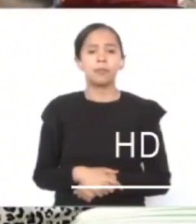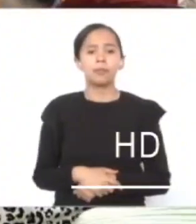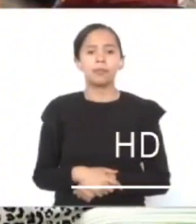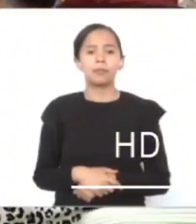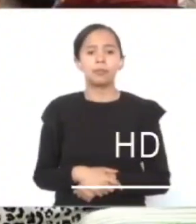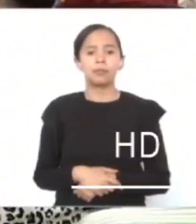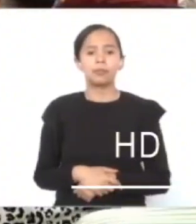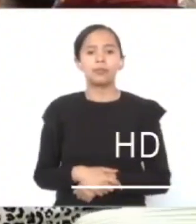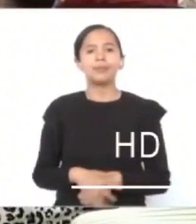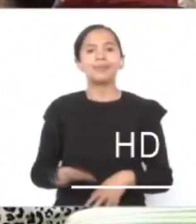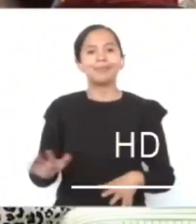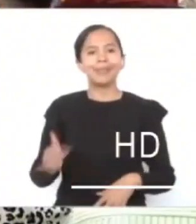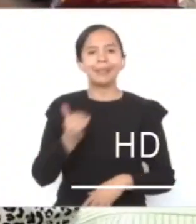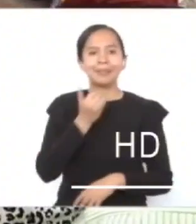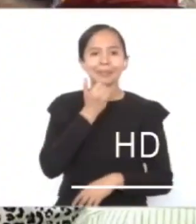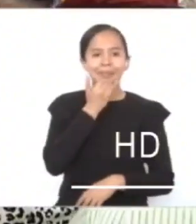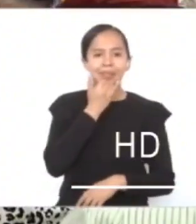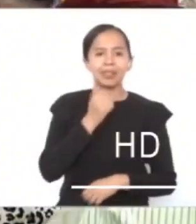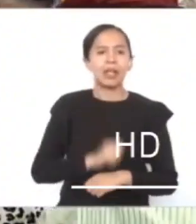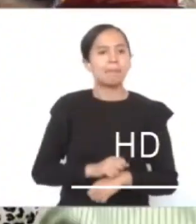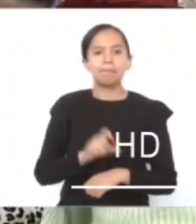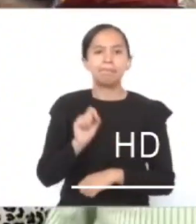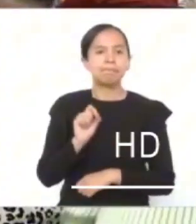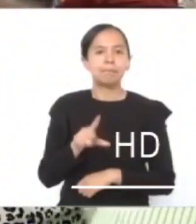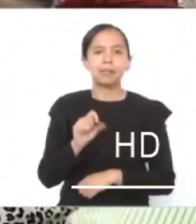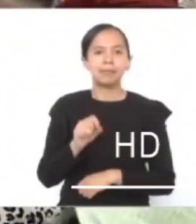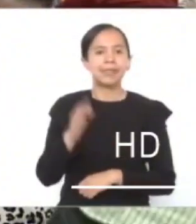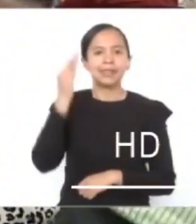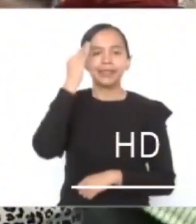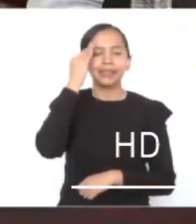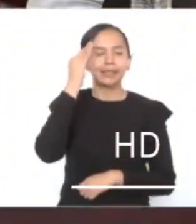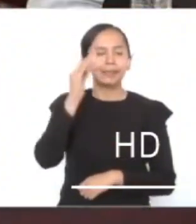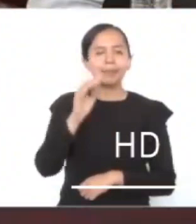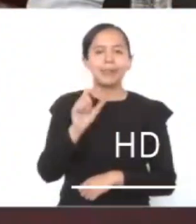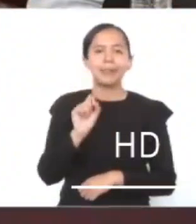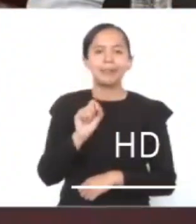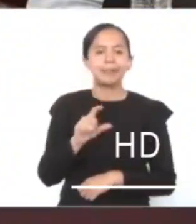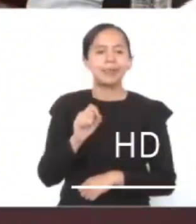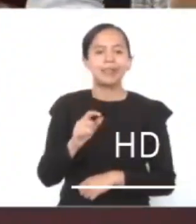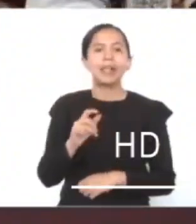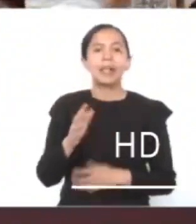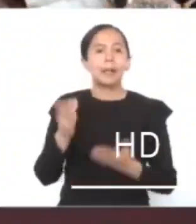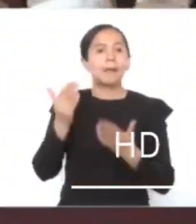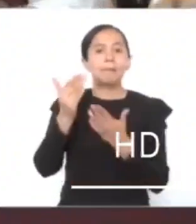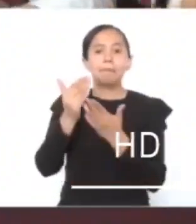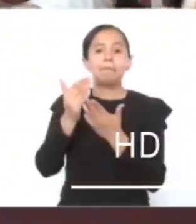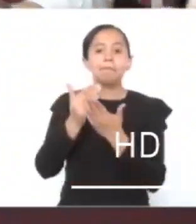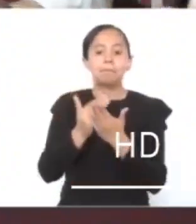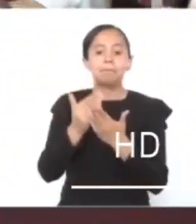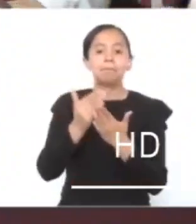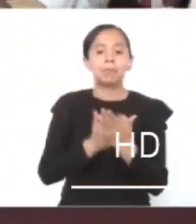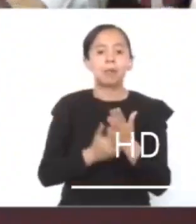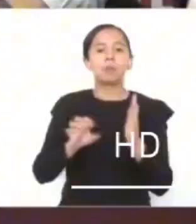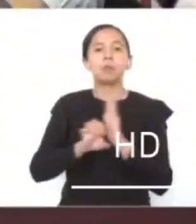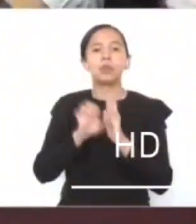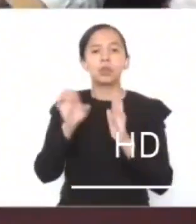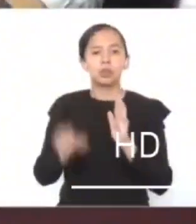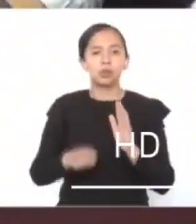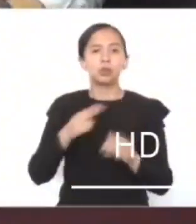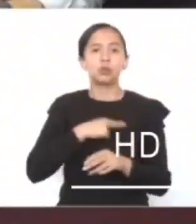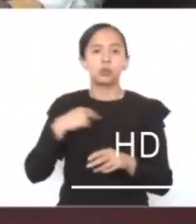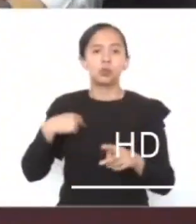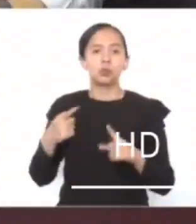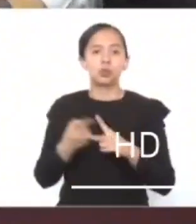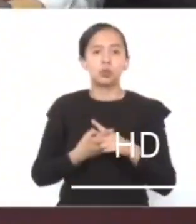Perdón. En este sentido, lo mismo, el tiempo de evacuación ha ido cada vez bajando más. Empezamos, cuando iniciamos